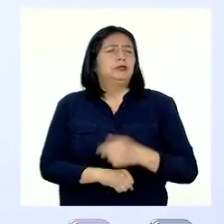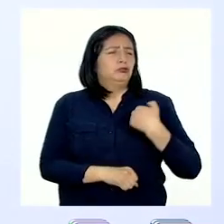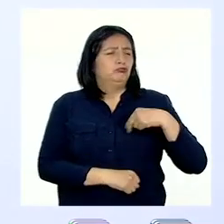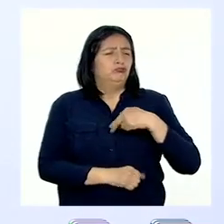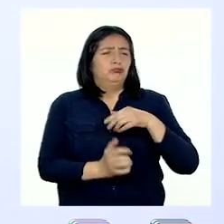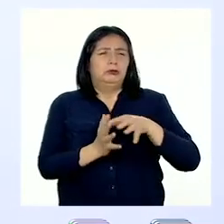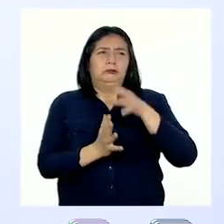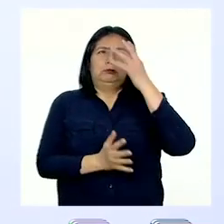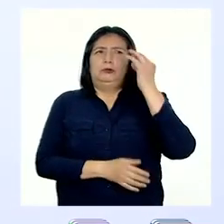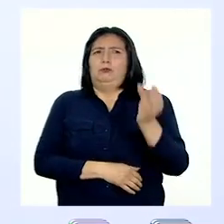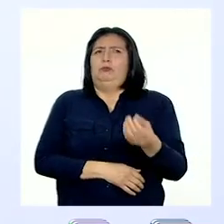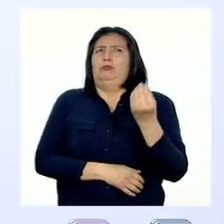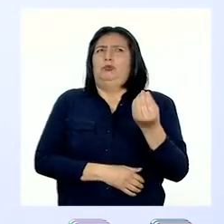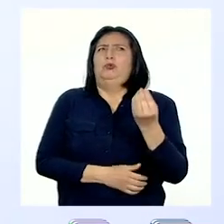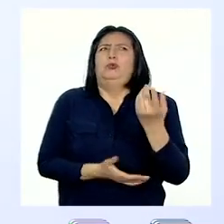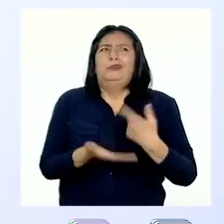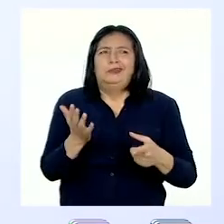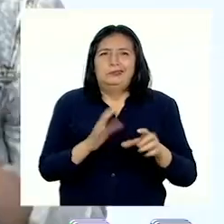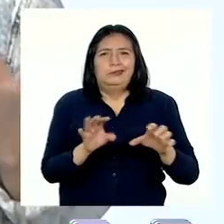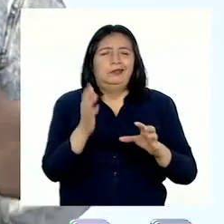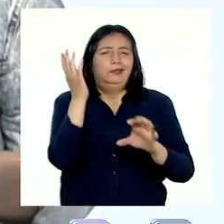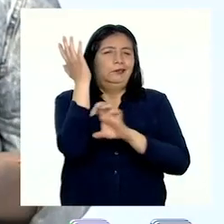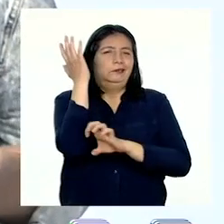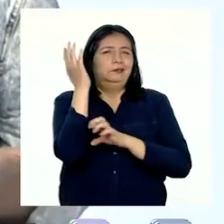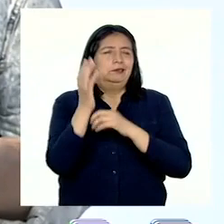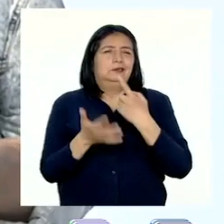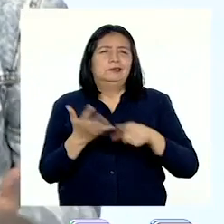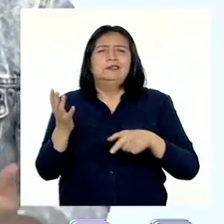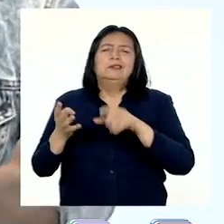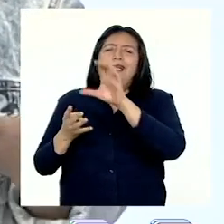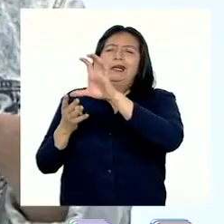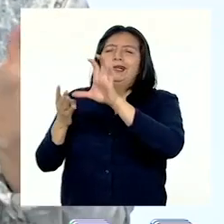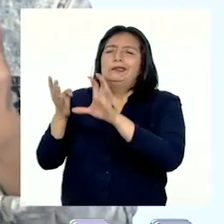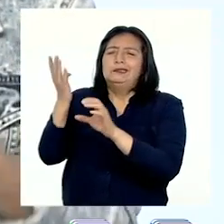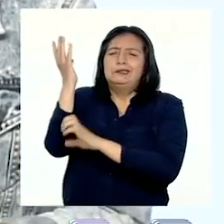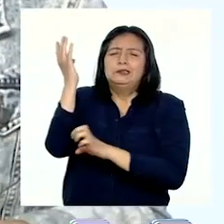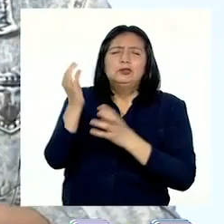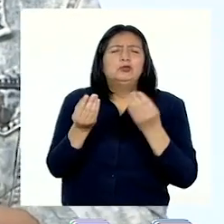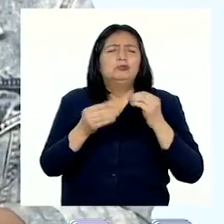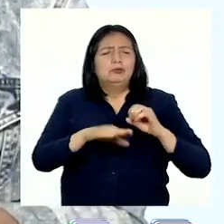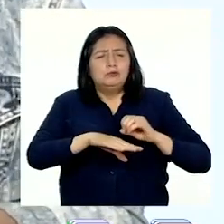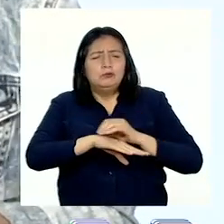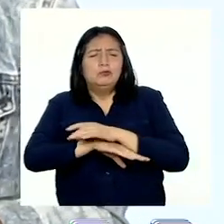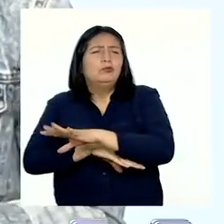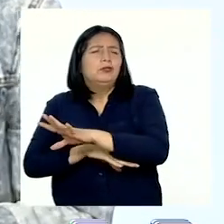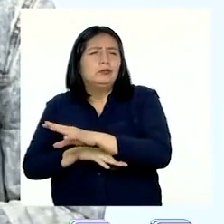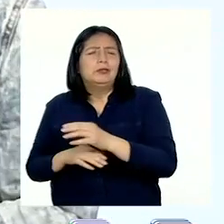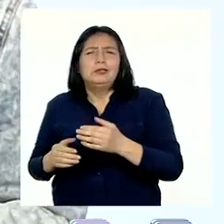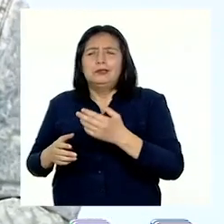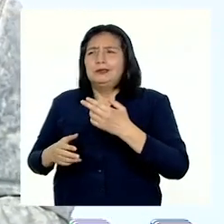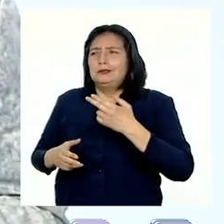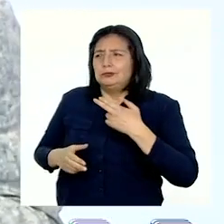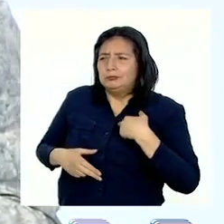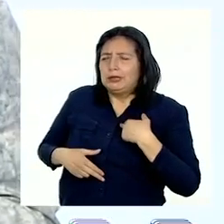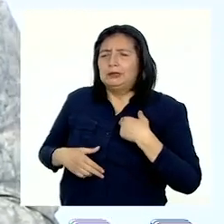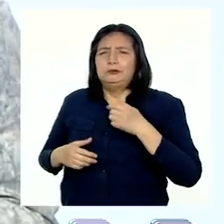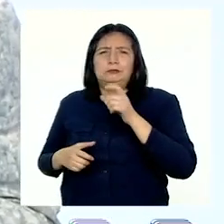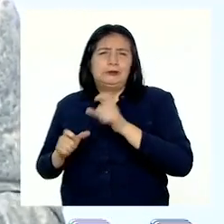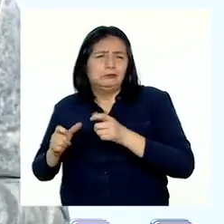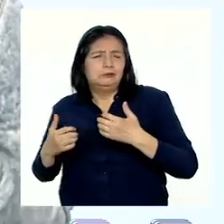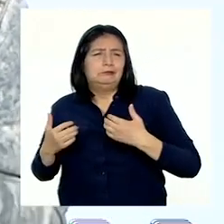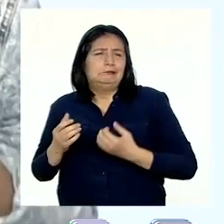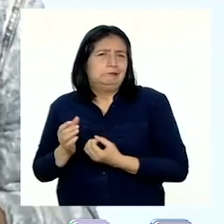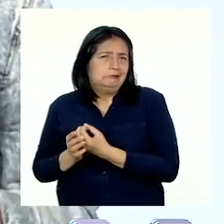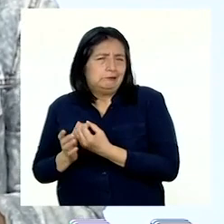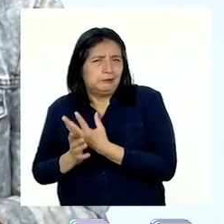Hemos aprendido por qué se producen las estaciones, qué las caracteriza y cómo influyen en los seres vivos. También descubrimos qué factores